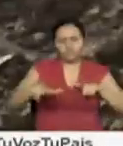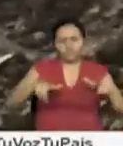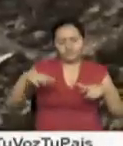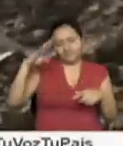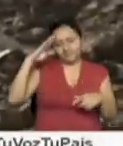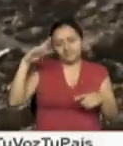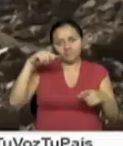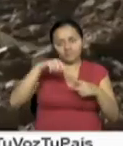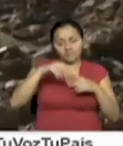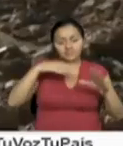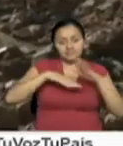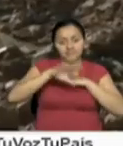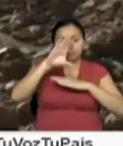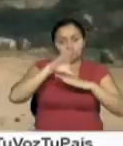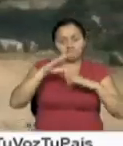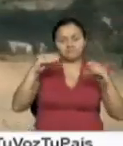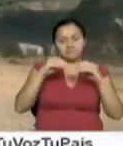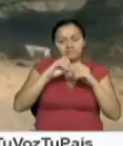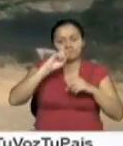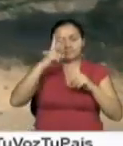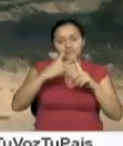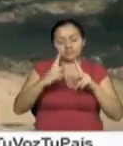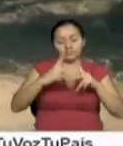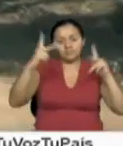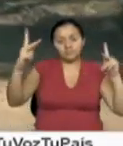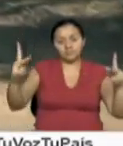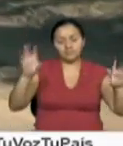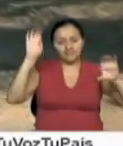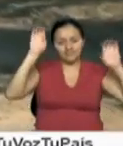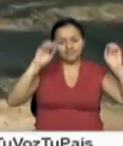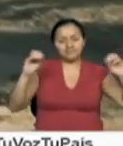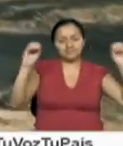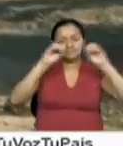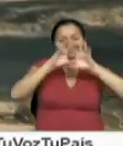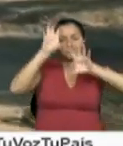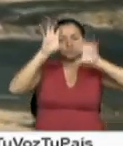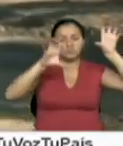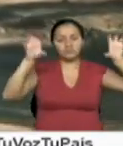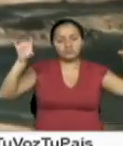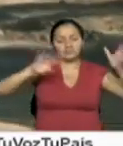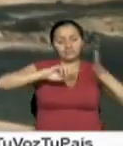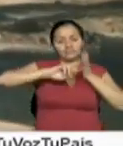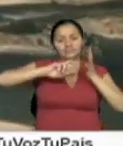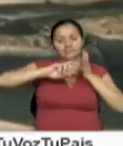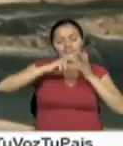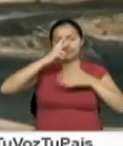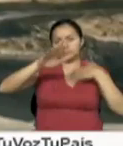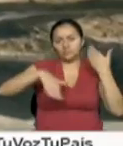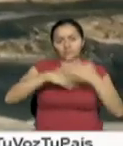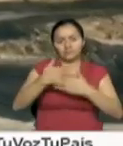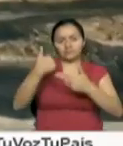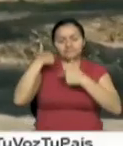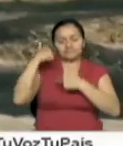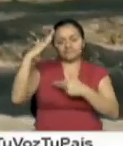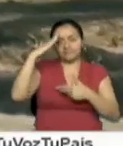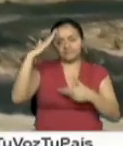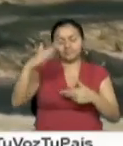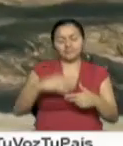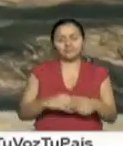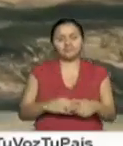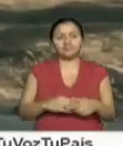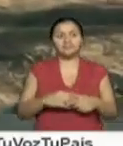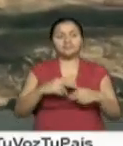policía, el Banco Central, un segundo puente estratégico y el Museo Arqueológico, según indicó un responsable policial.